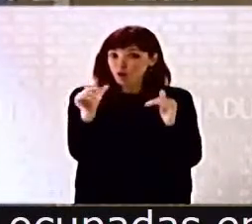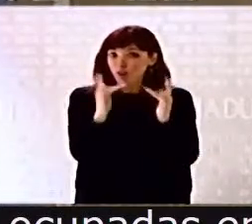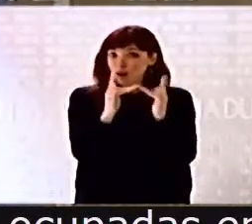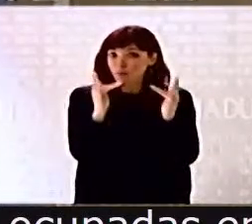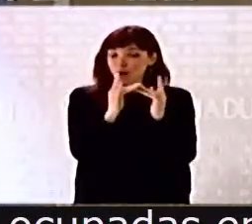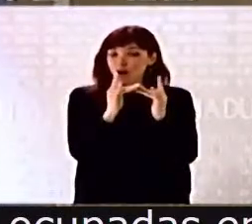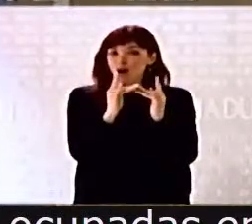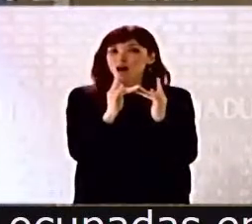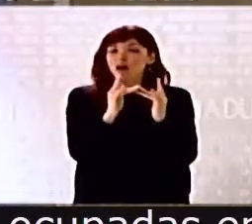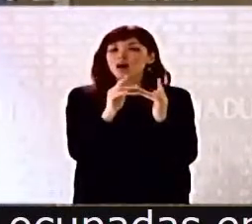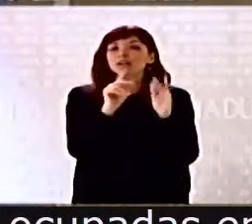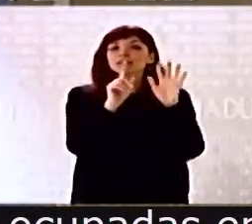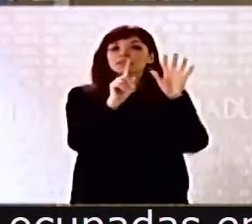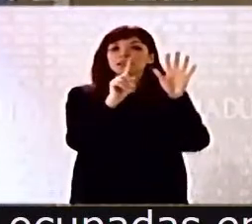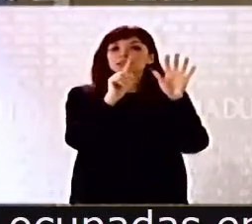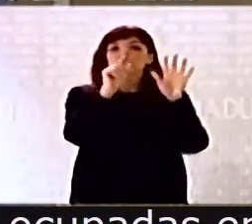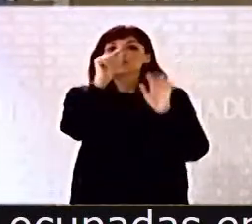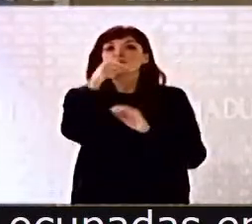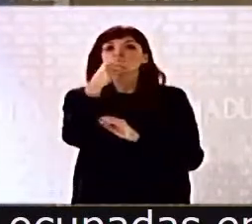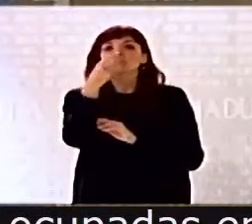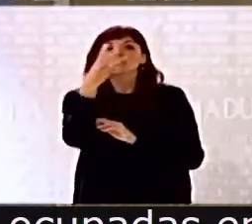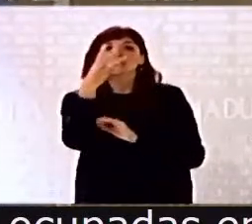del 6,3%